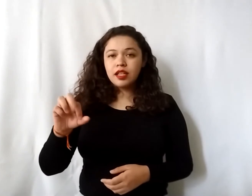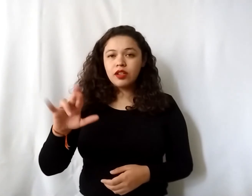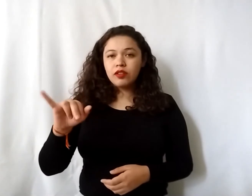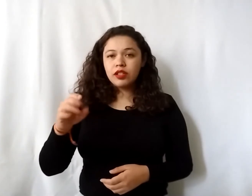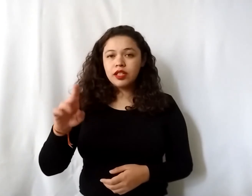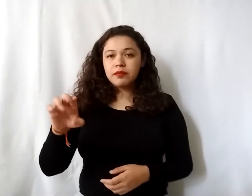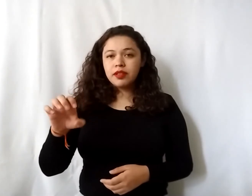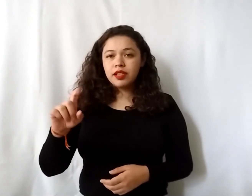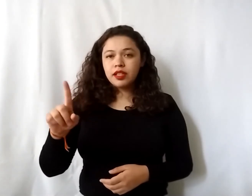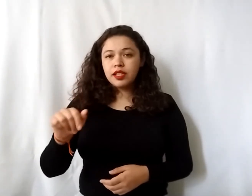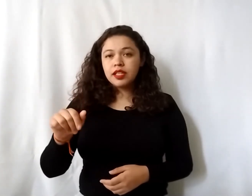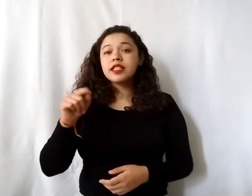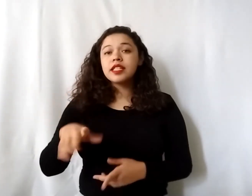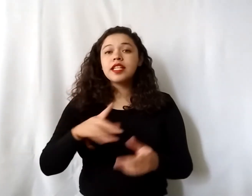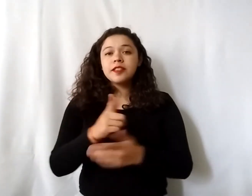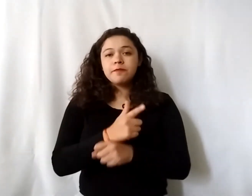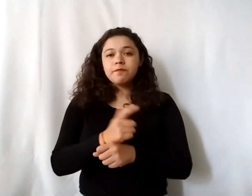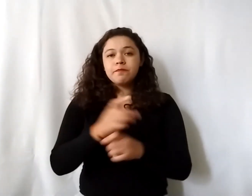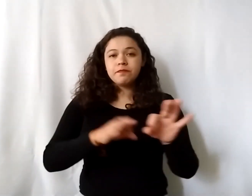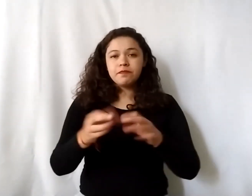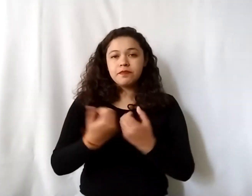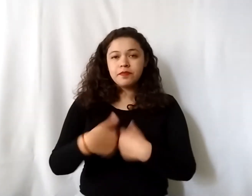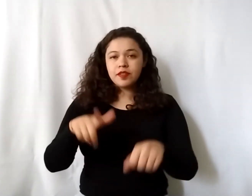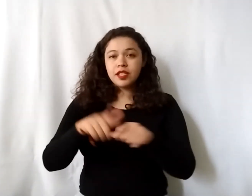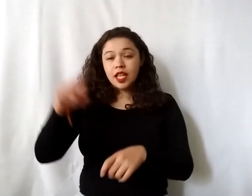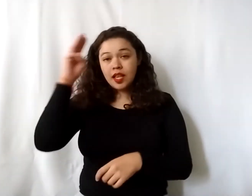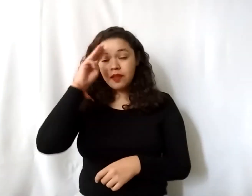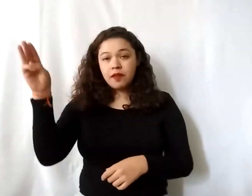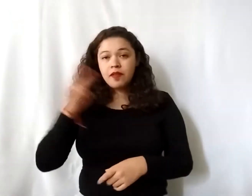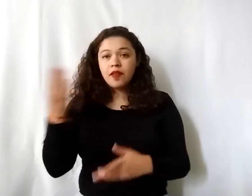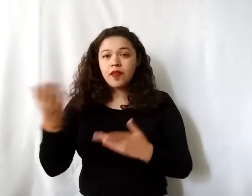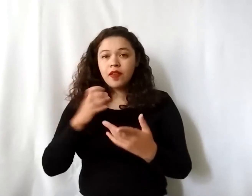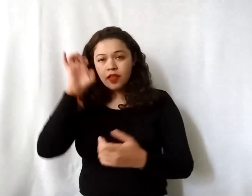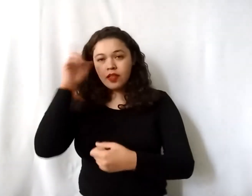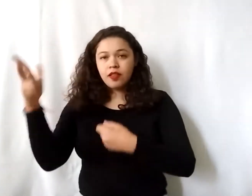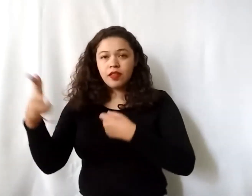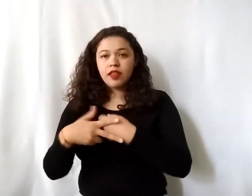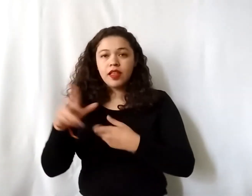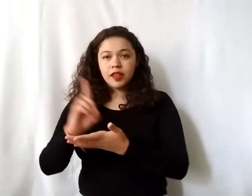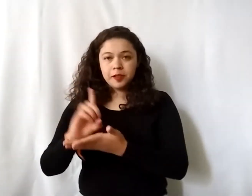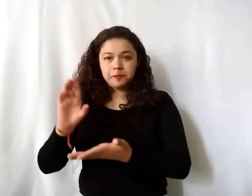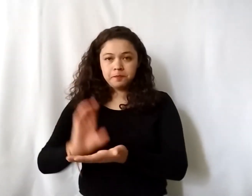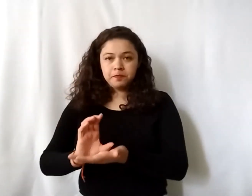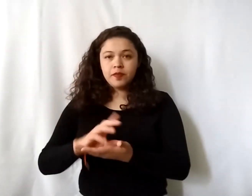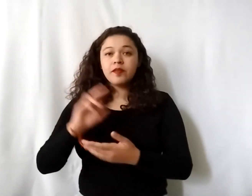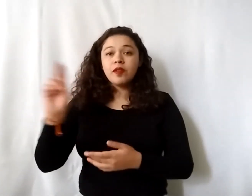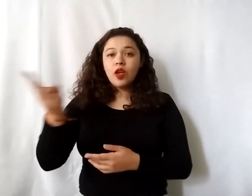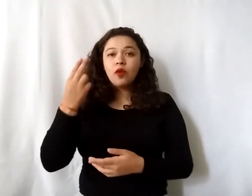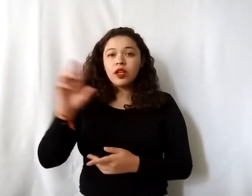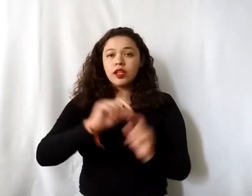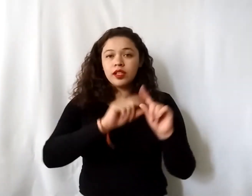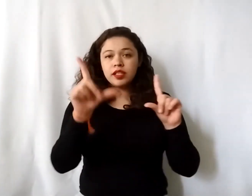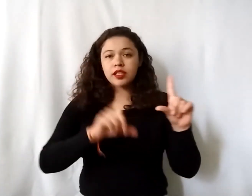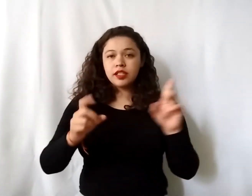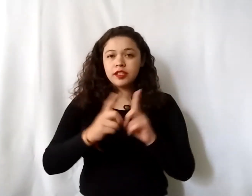Trabajo Social y máster especialista europeo en discapacidad por la Universidad Nacional a Distancia